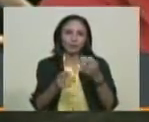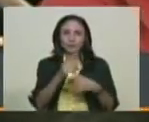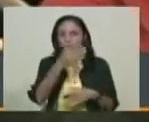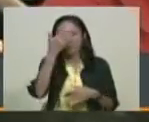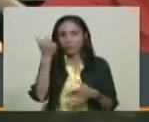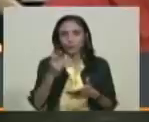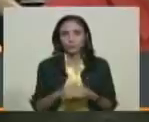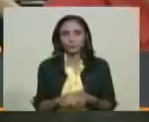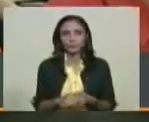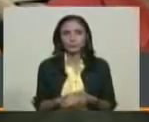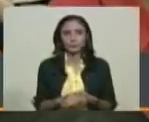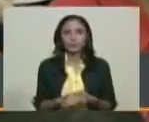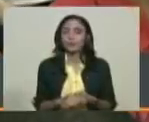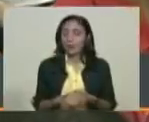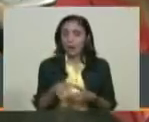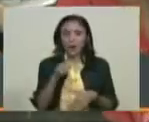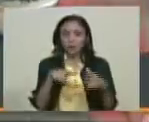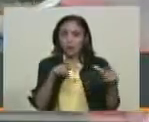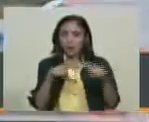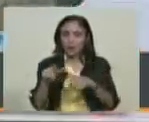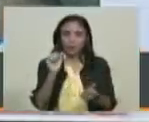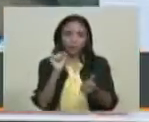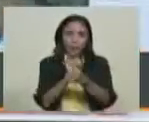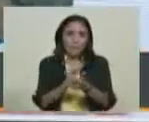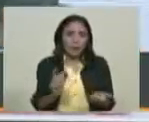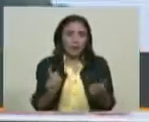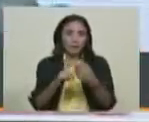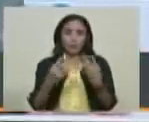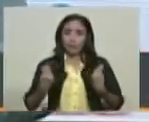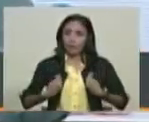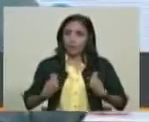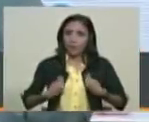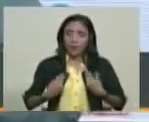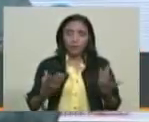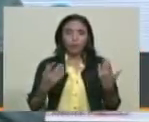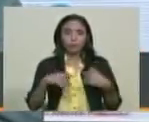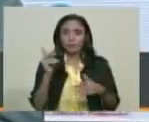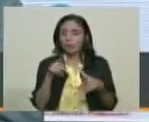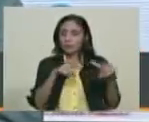Están convictos, están confesos y están contestes.